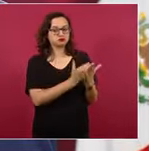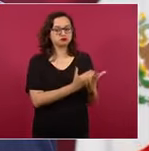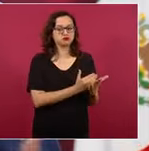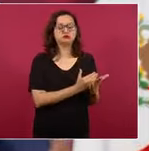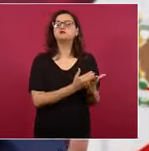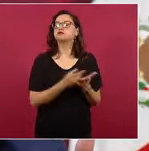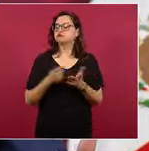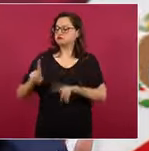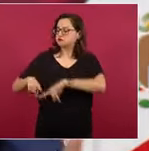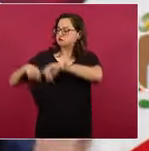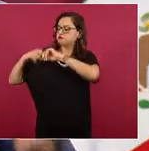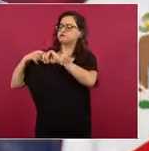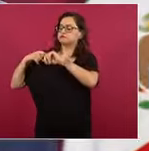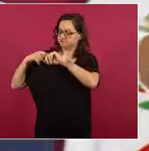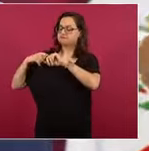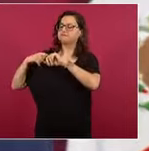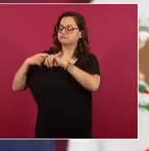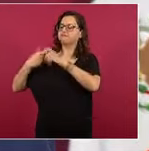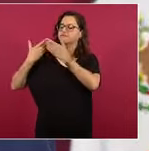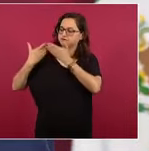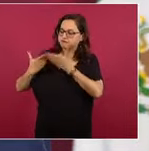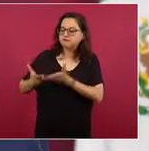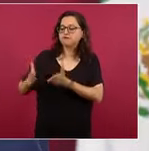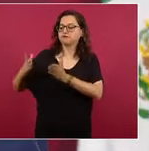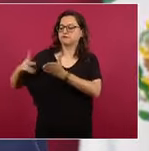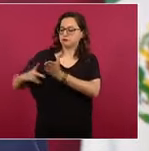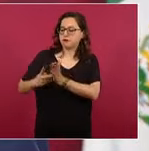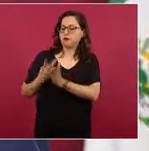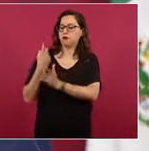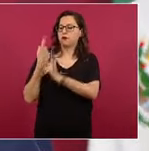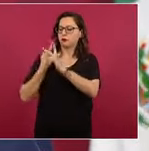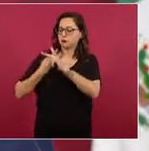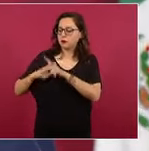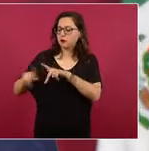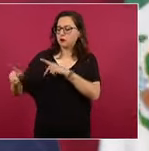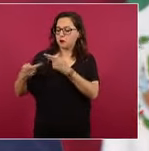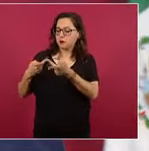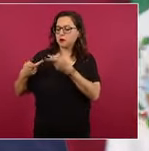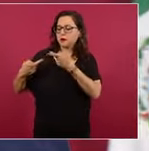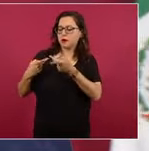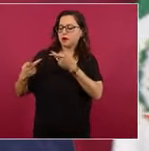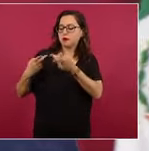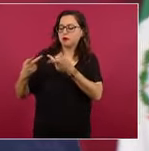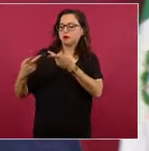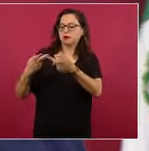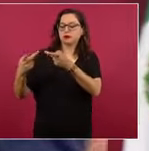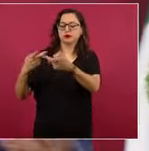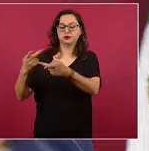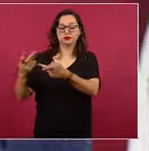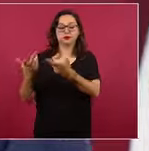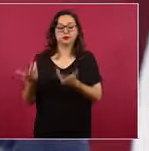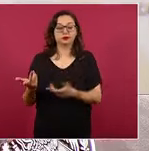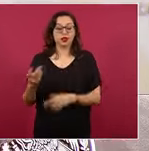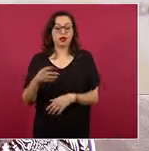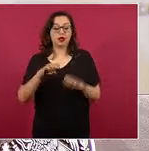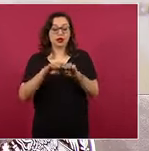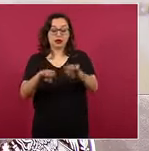Y todos los que trabajamos en la pandemia, todo el equipo,